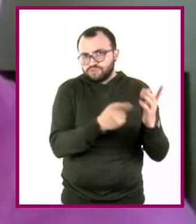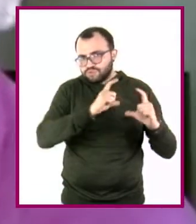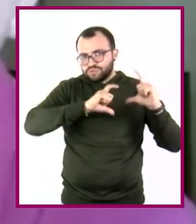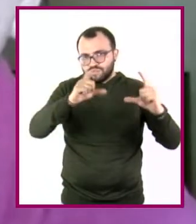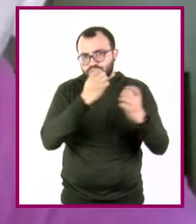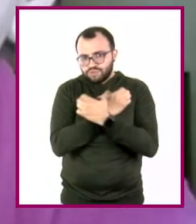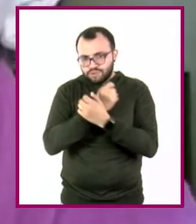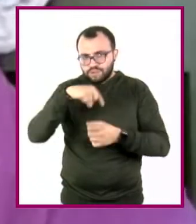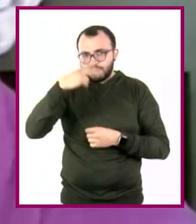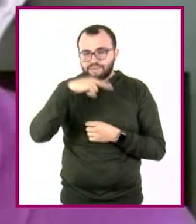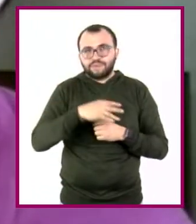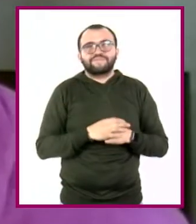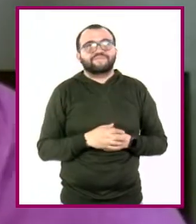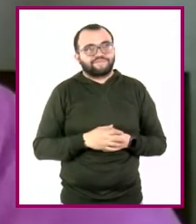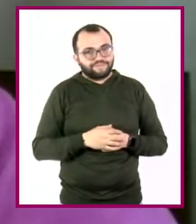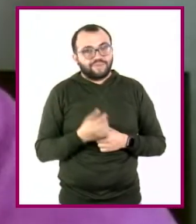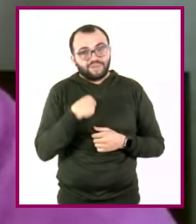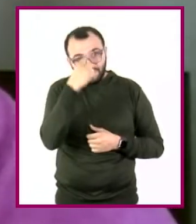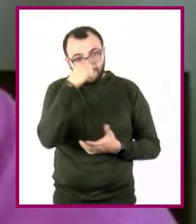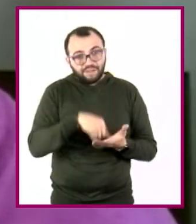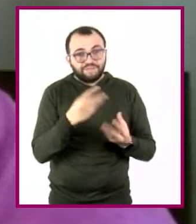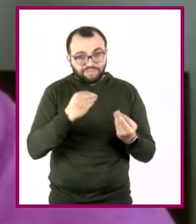En varios ámbitos.